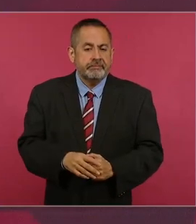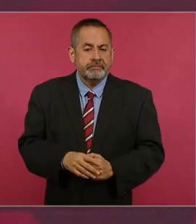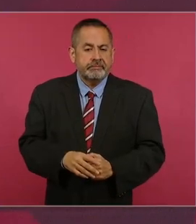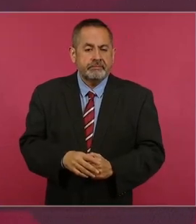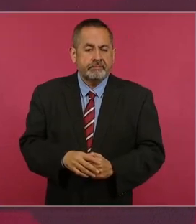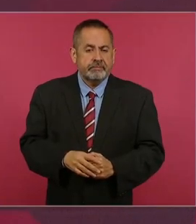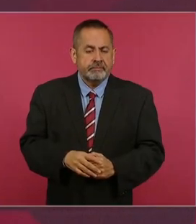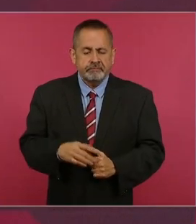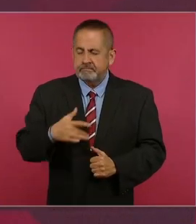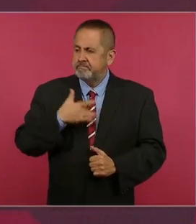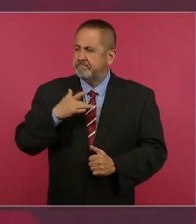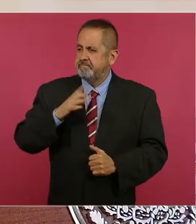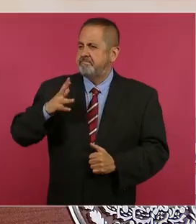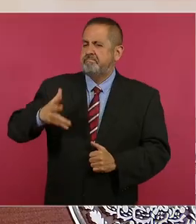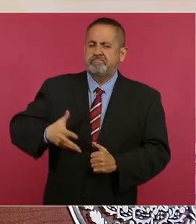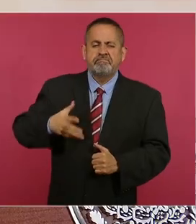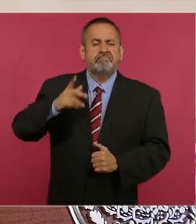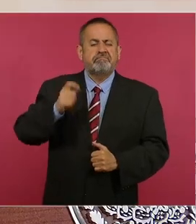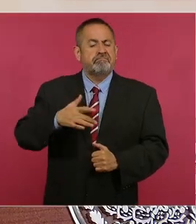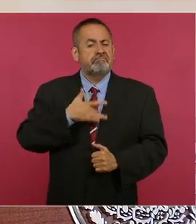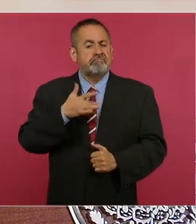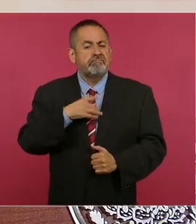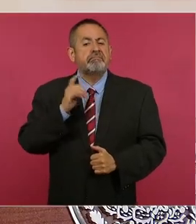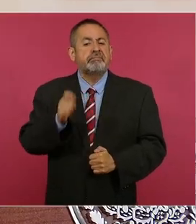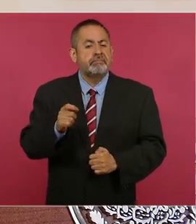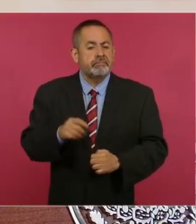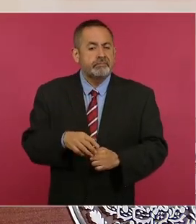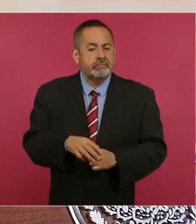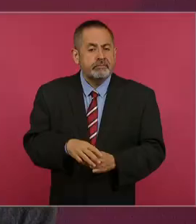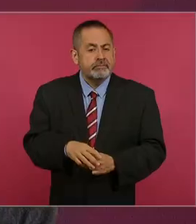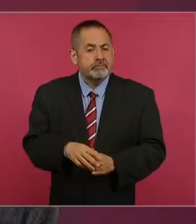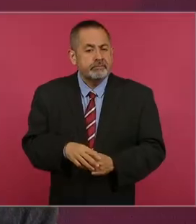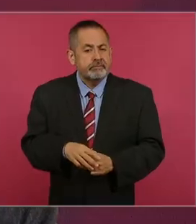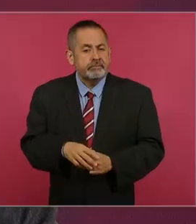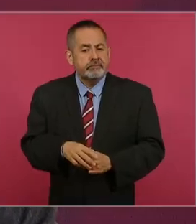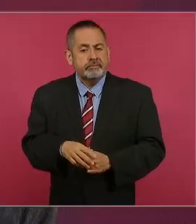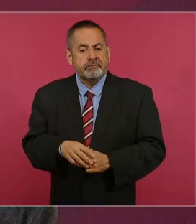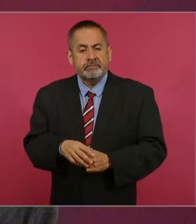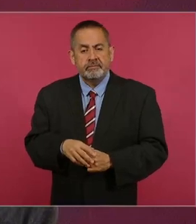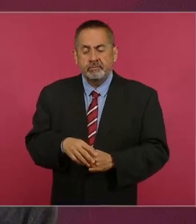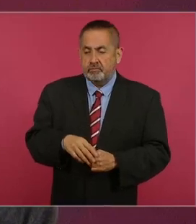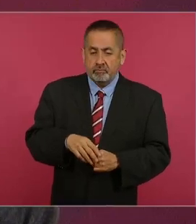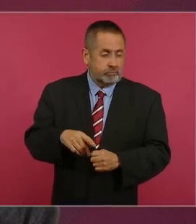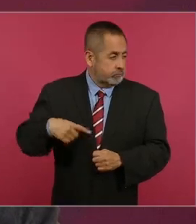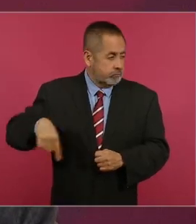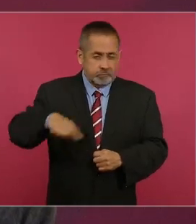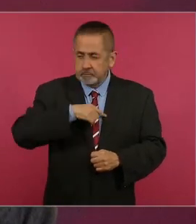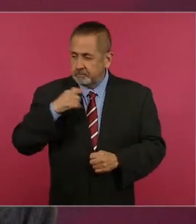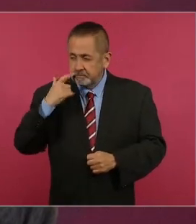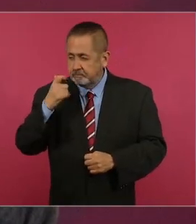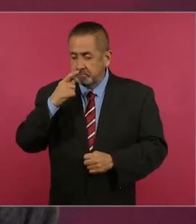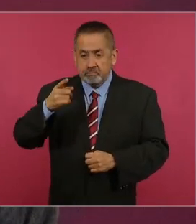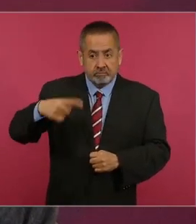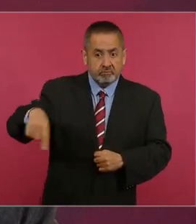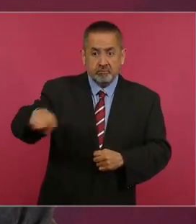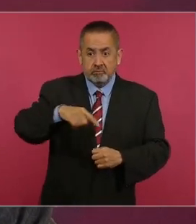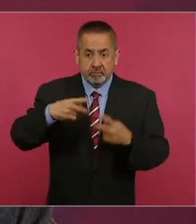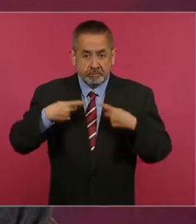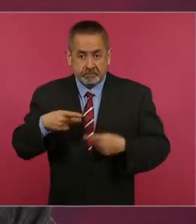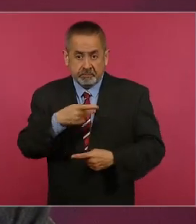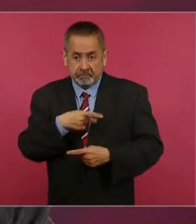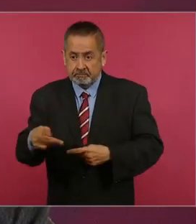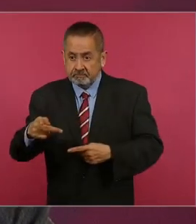Es un timbre de orgullo poder decir que hemos logrado entre todos reducir la pobreza en